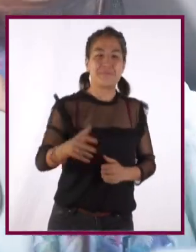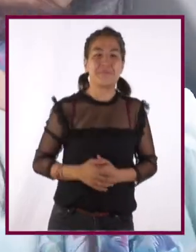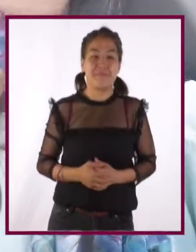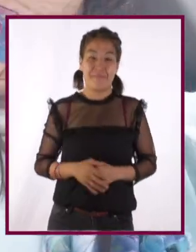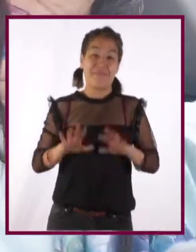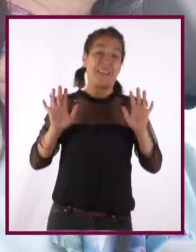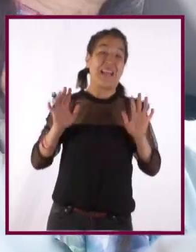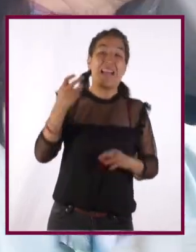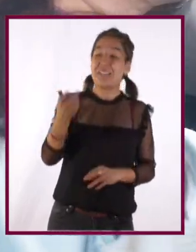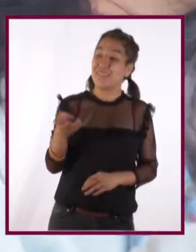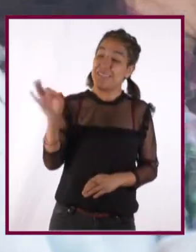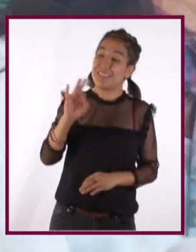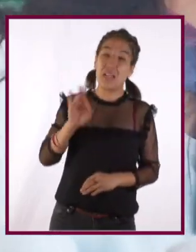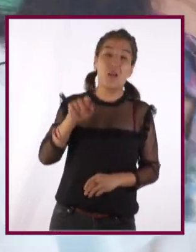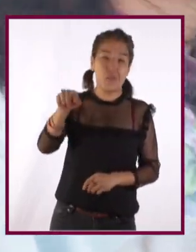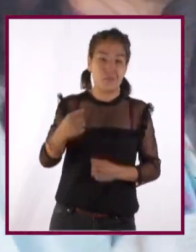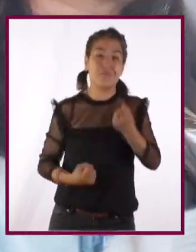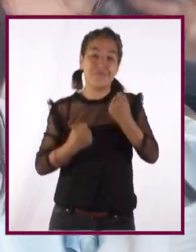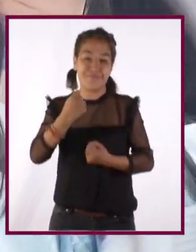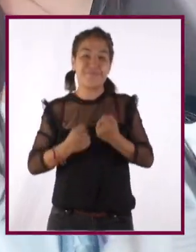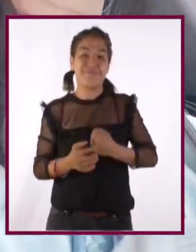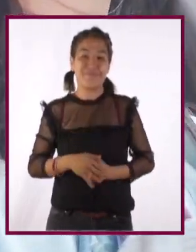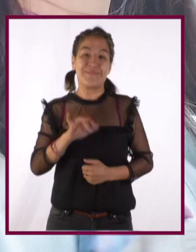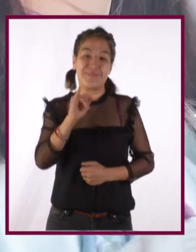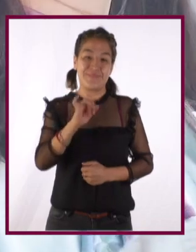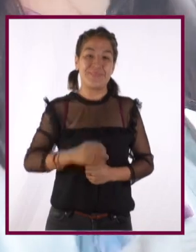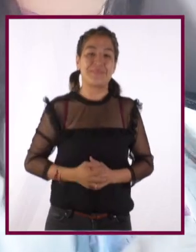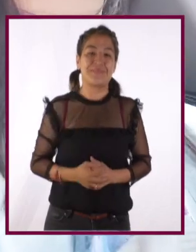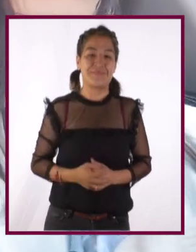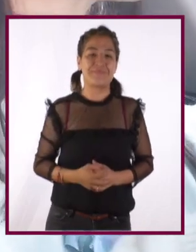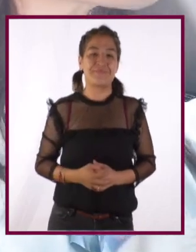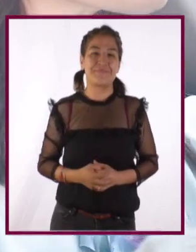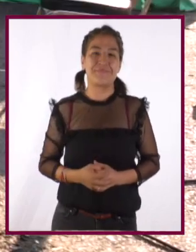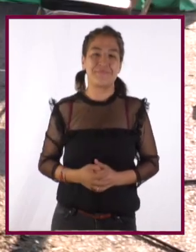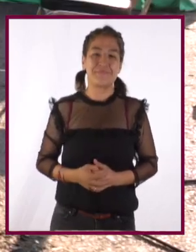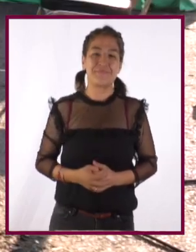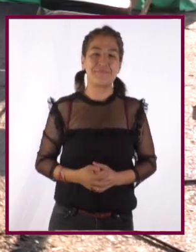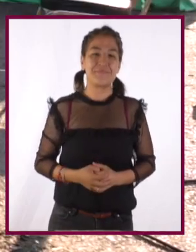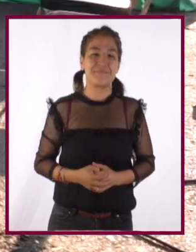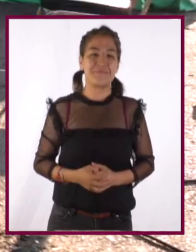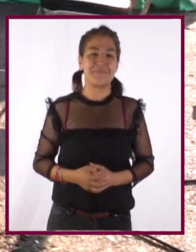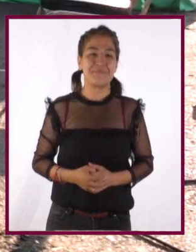Bueno, eso asumiendo pues que sí vas manejando, amiga, ¿eh?